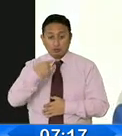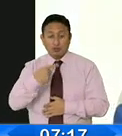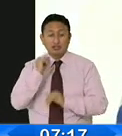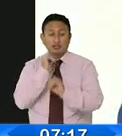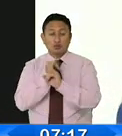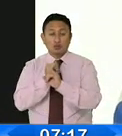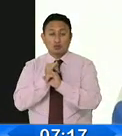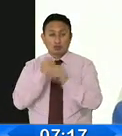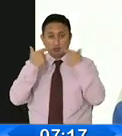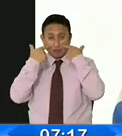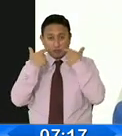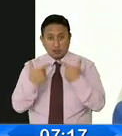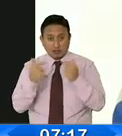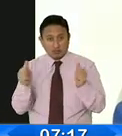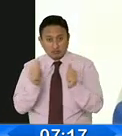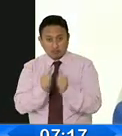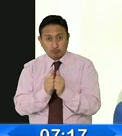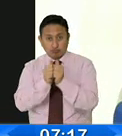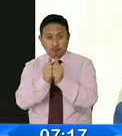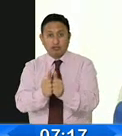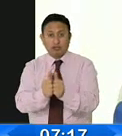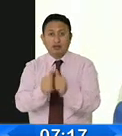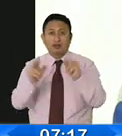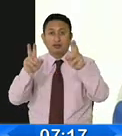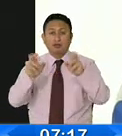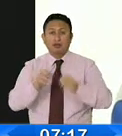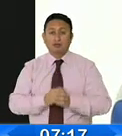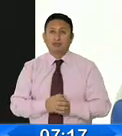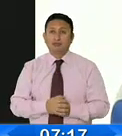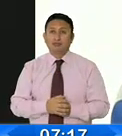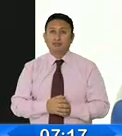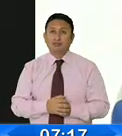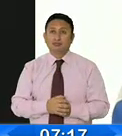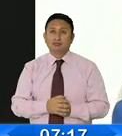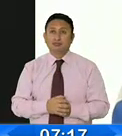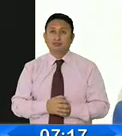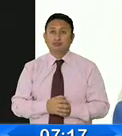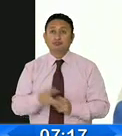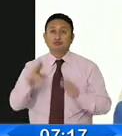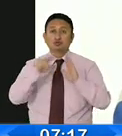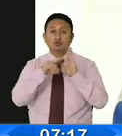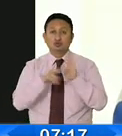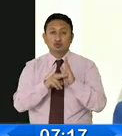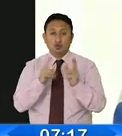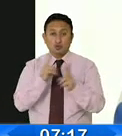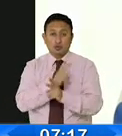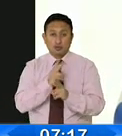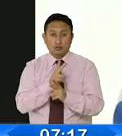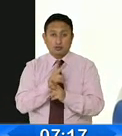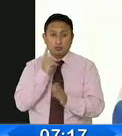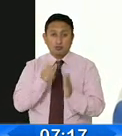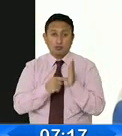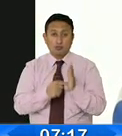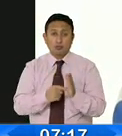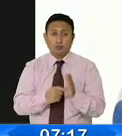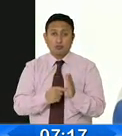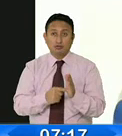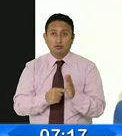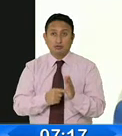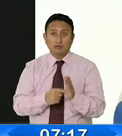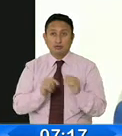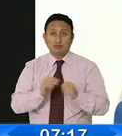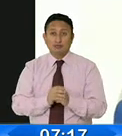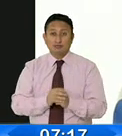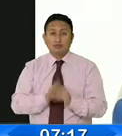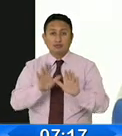instituciones referente a las medidas preventivas, como es en este caso el mantener la